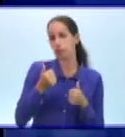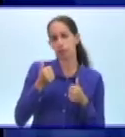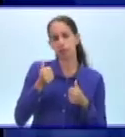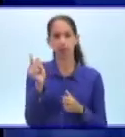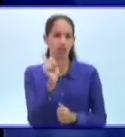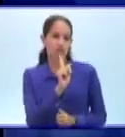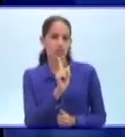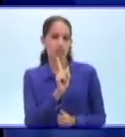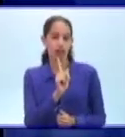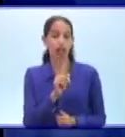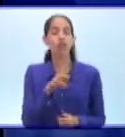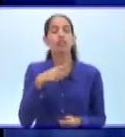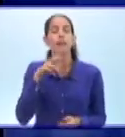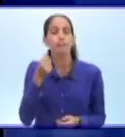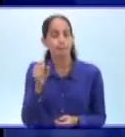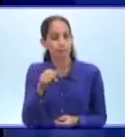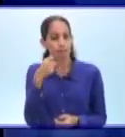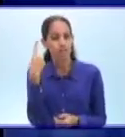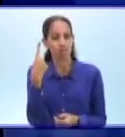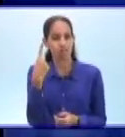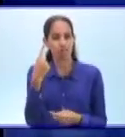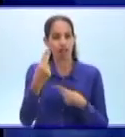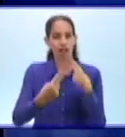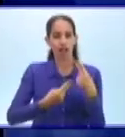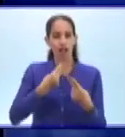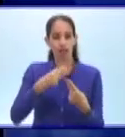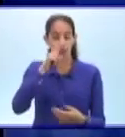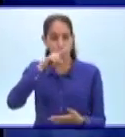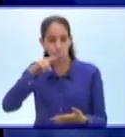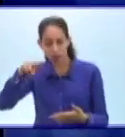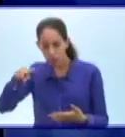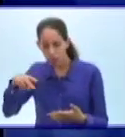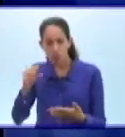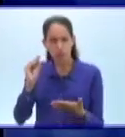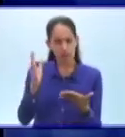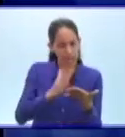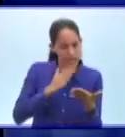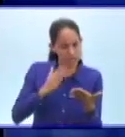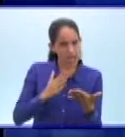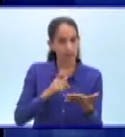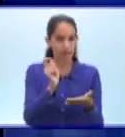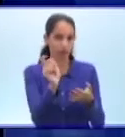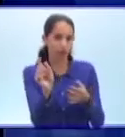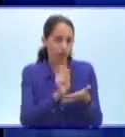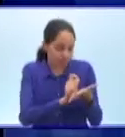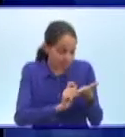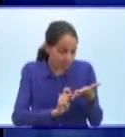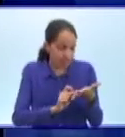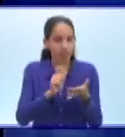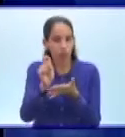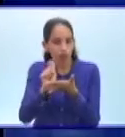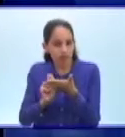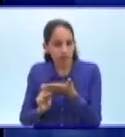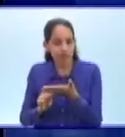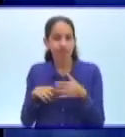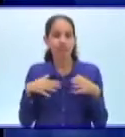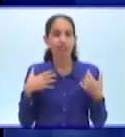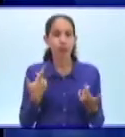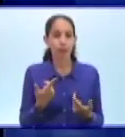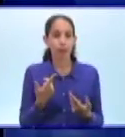entonces busquen y analicen y fichen para tener mucha